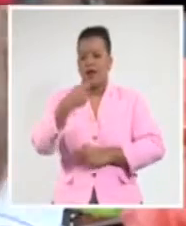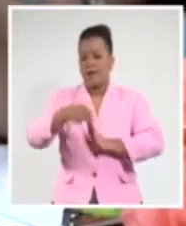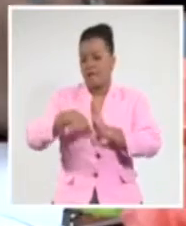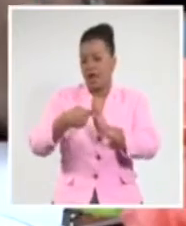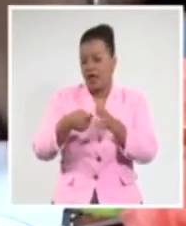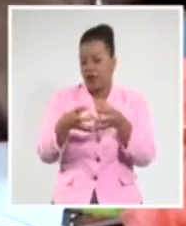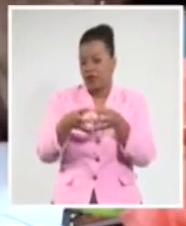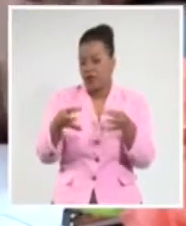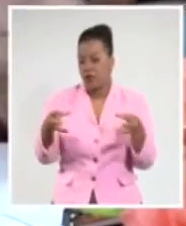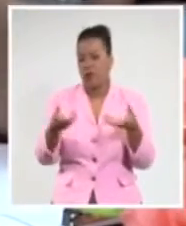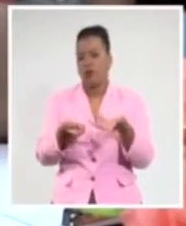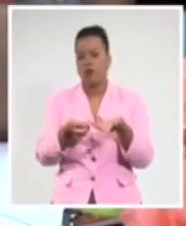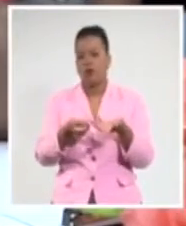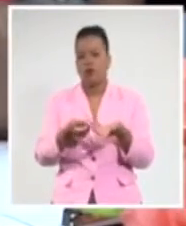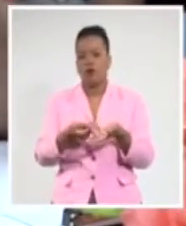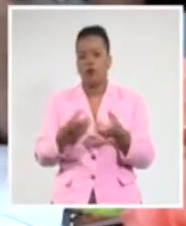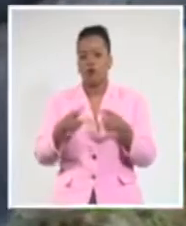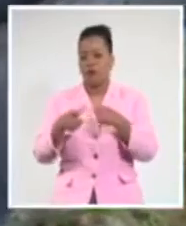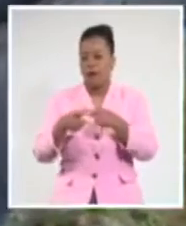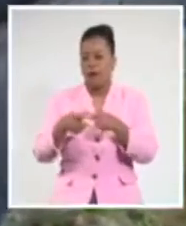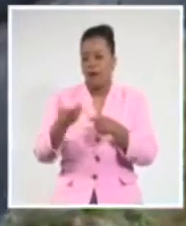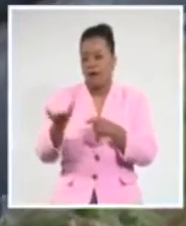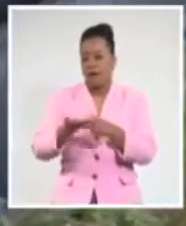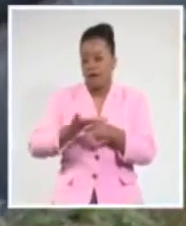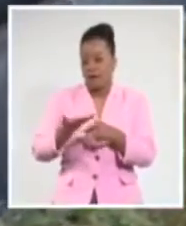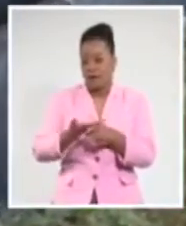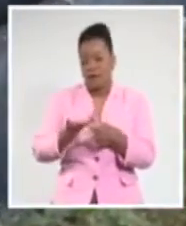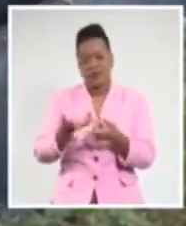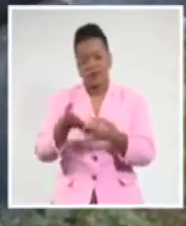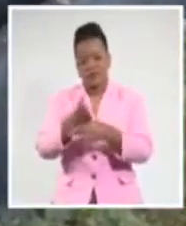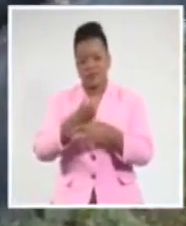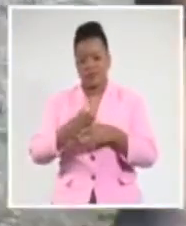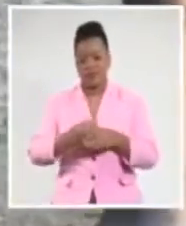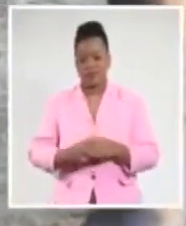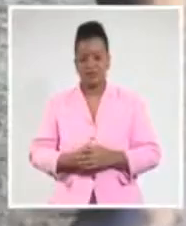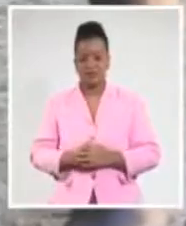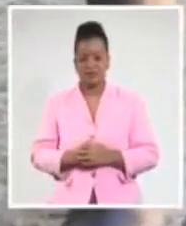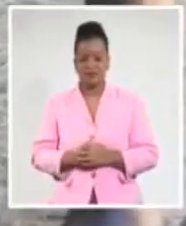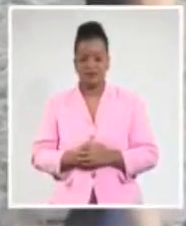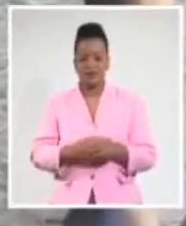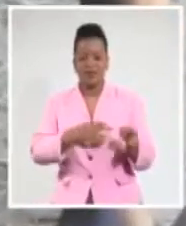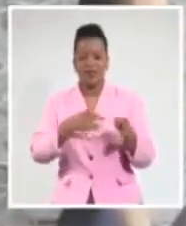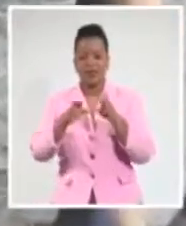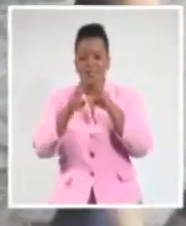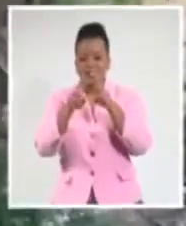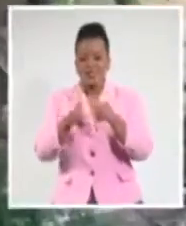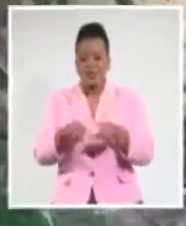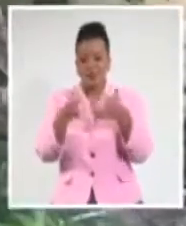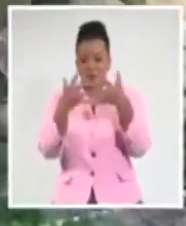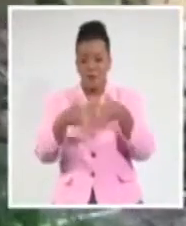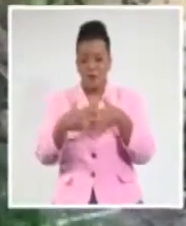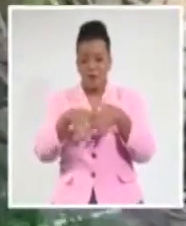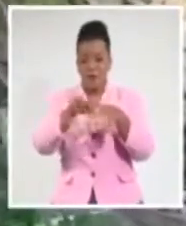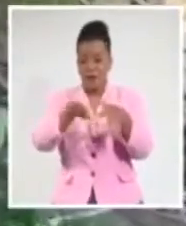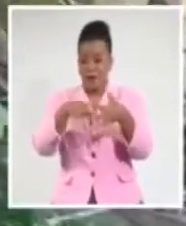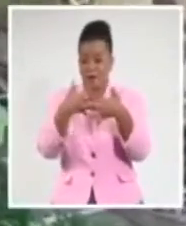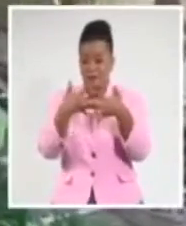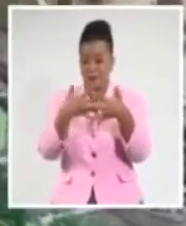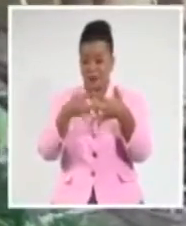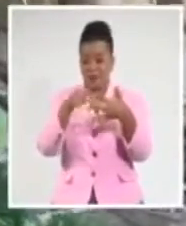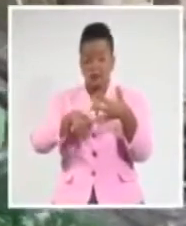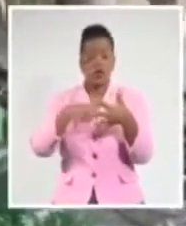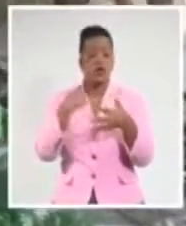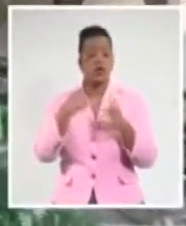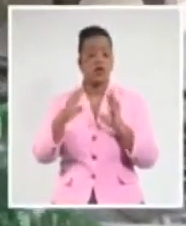hamburguesa, ternilla, eso tiene un impacto tremendo. Además, en el resultado productivo de la empresa Odulio Morales, este año